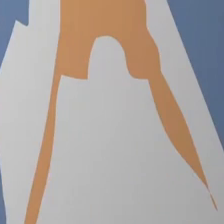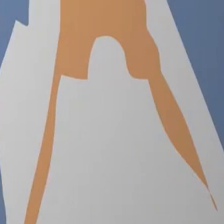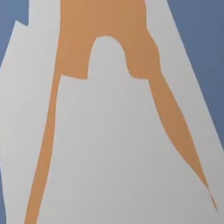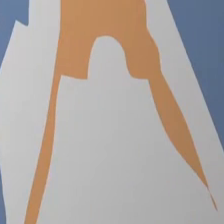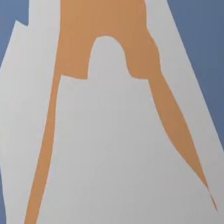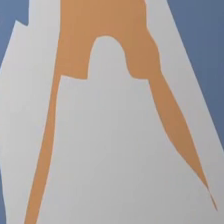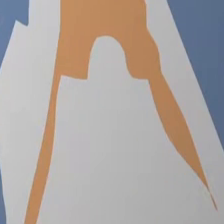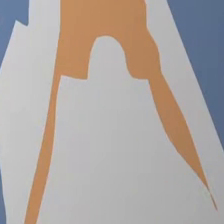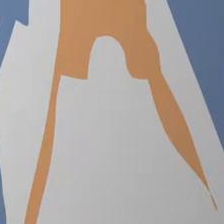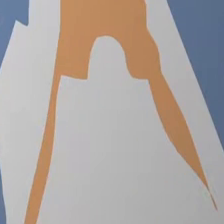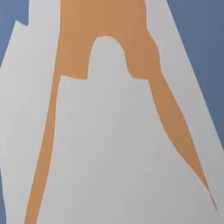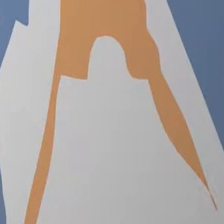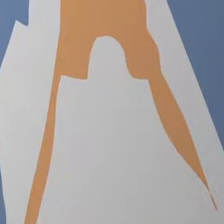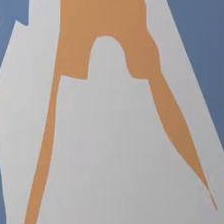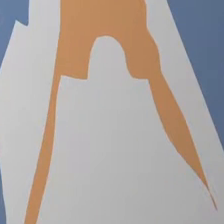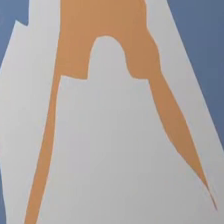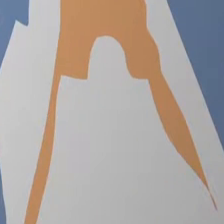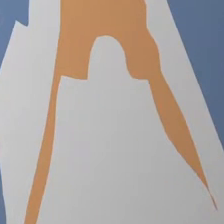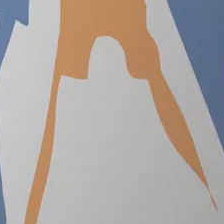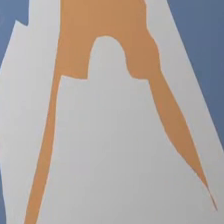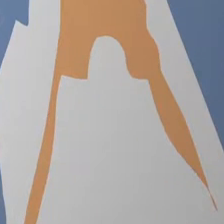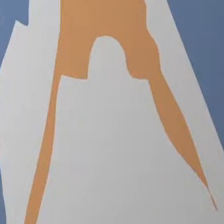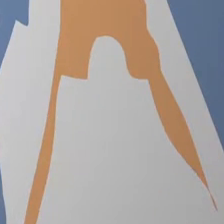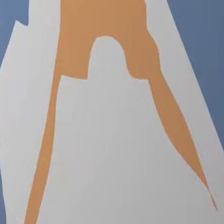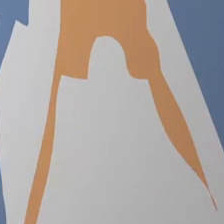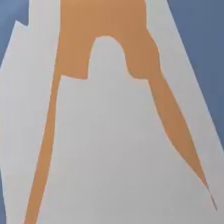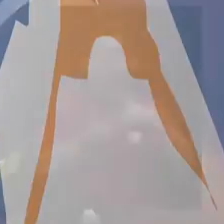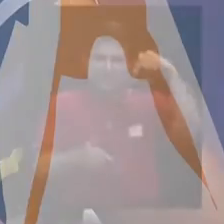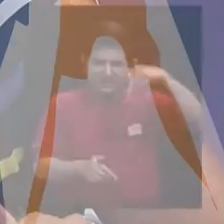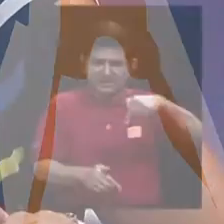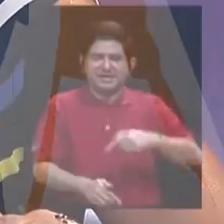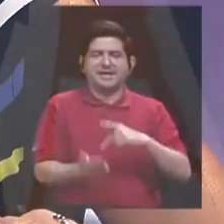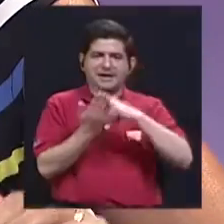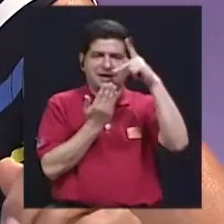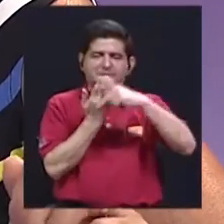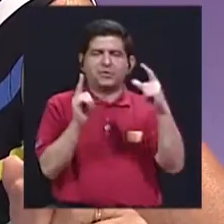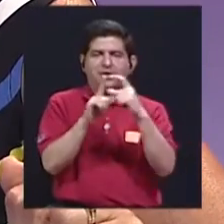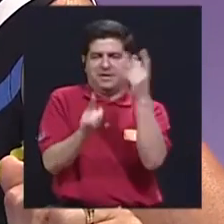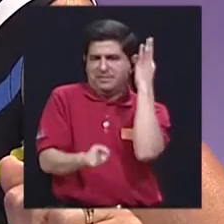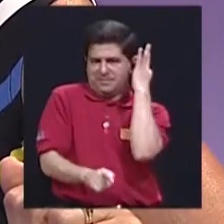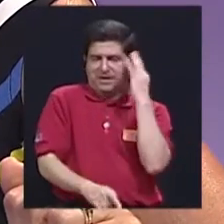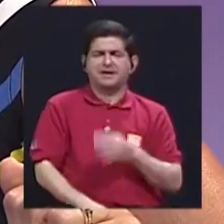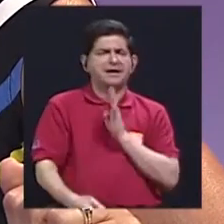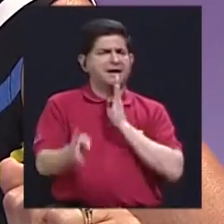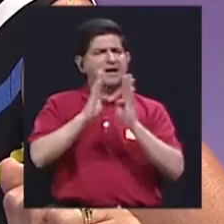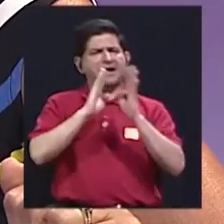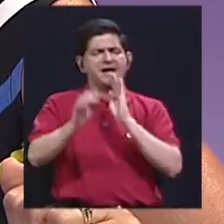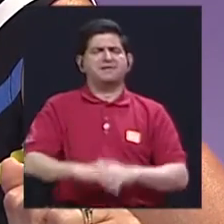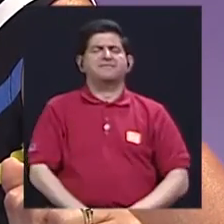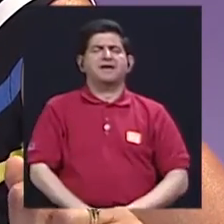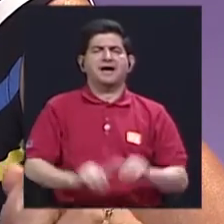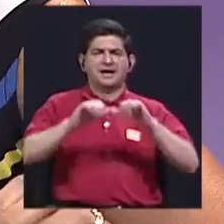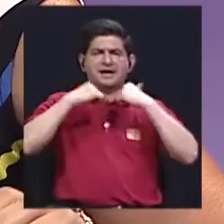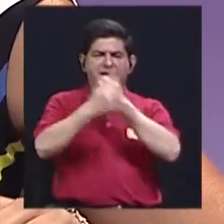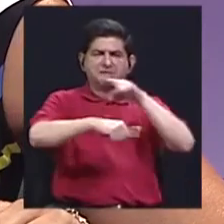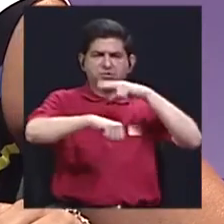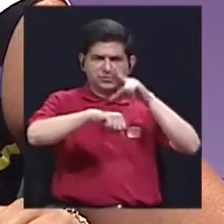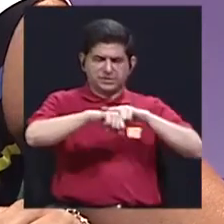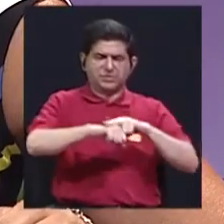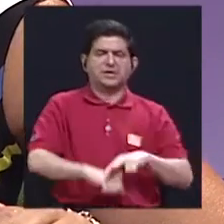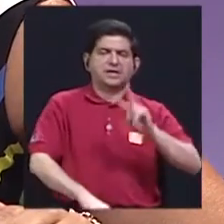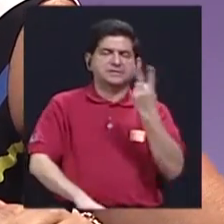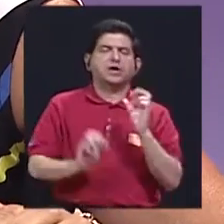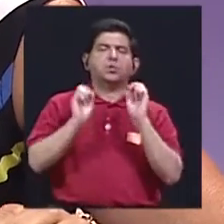ah estamos de regreso en palabra de mujer hablando de la asociación nacional